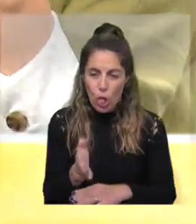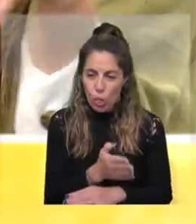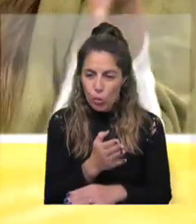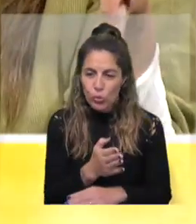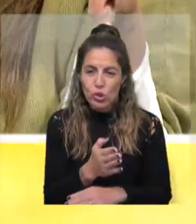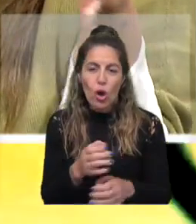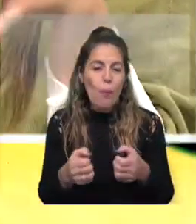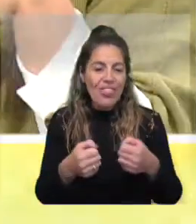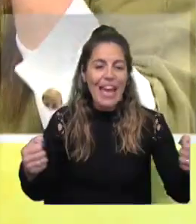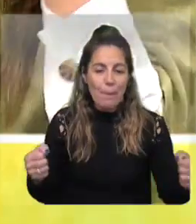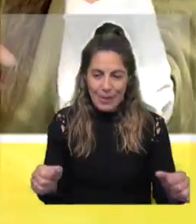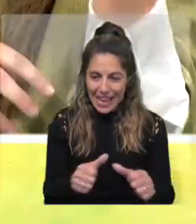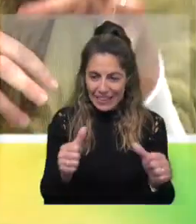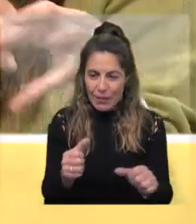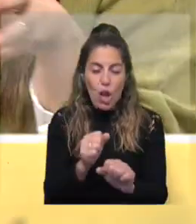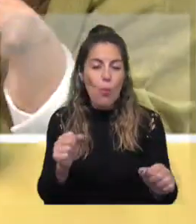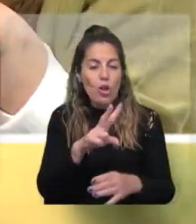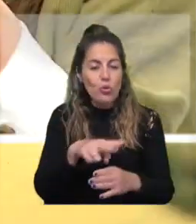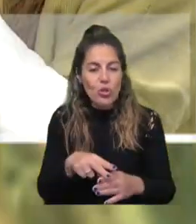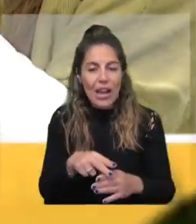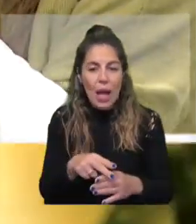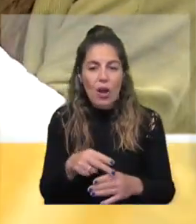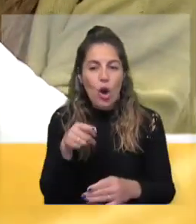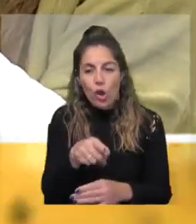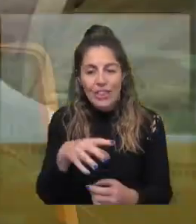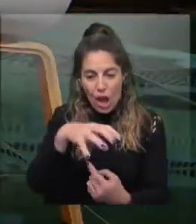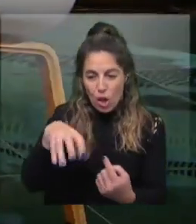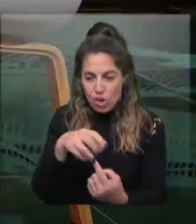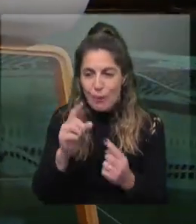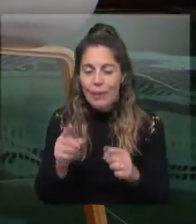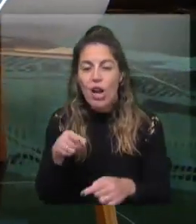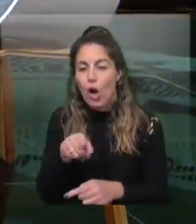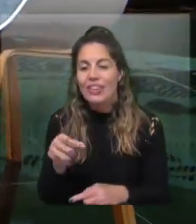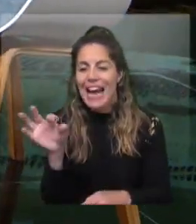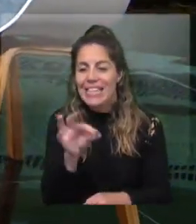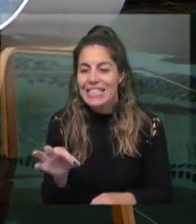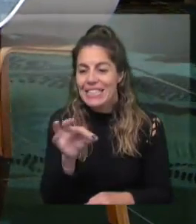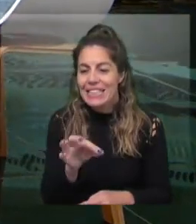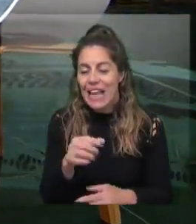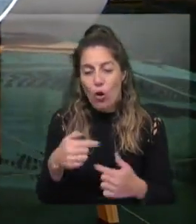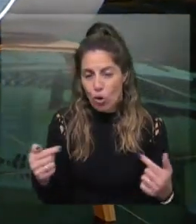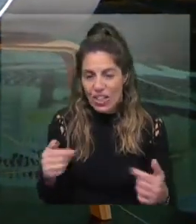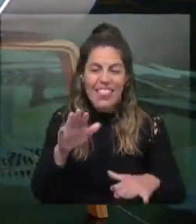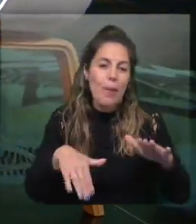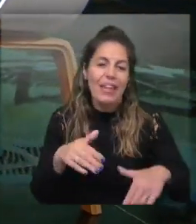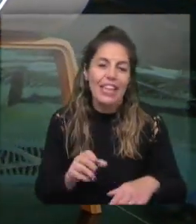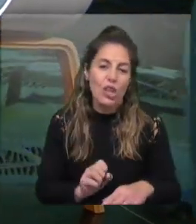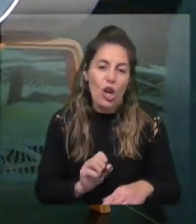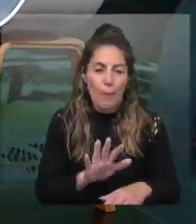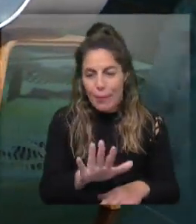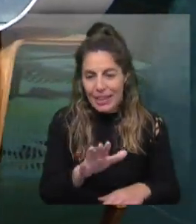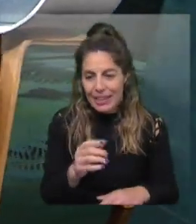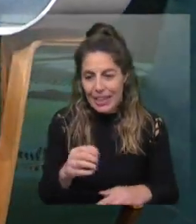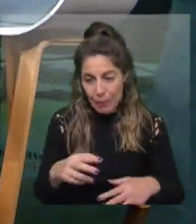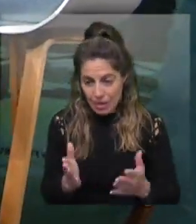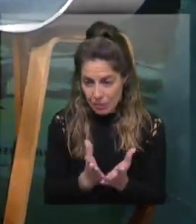de amplia actividad, que lo puedas usar como fungicida, pero también como insecticida o repelente, bueno, según las propiedades que vayamos estudiando.